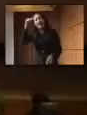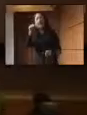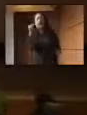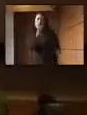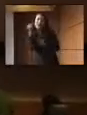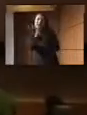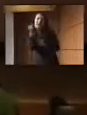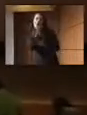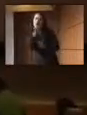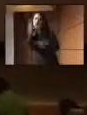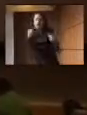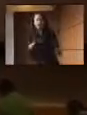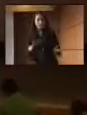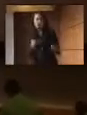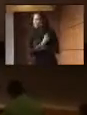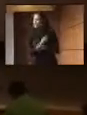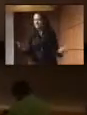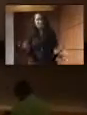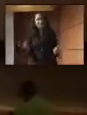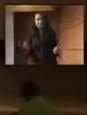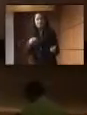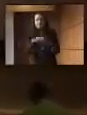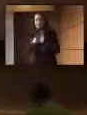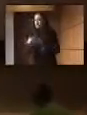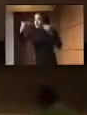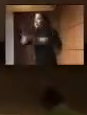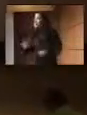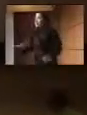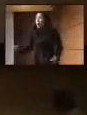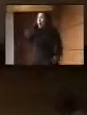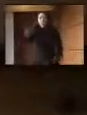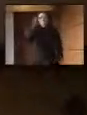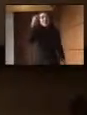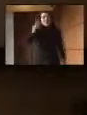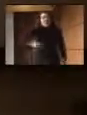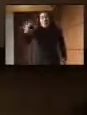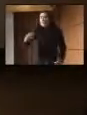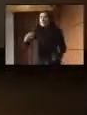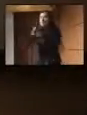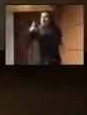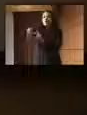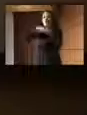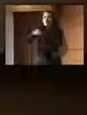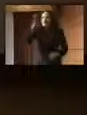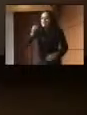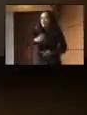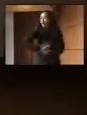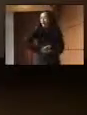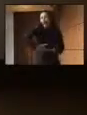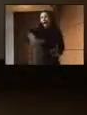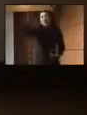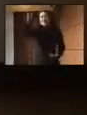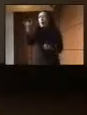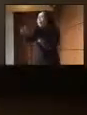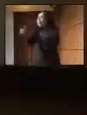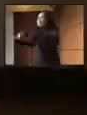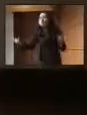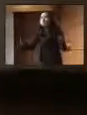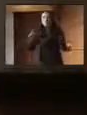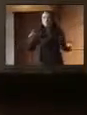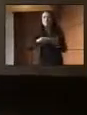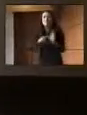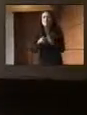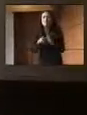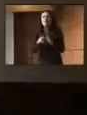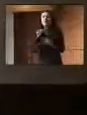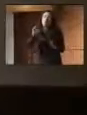una cosa que siempre ha estado presente en nuestra sociedad, siempre ha habido personas con discapacidad y siempre las habrá. Los motivos han podido ir